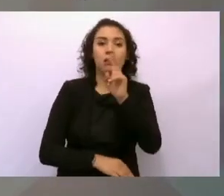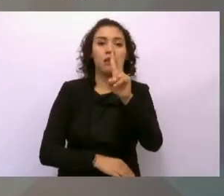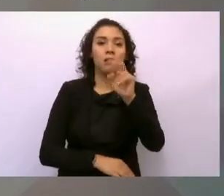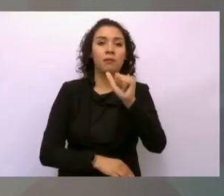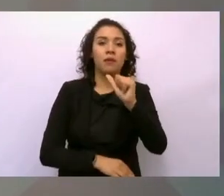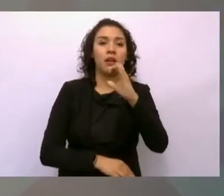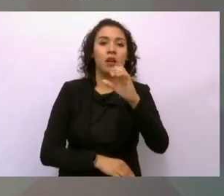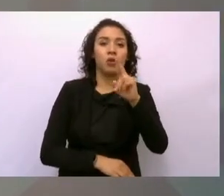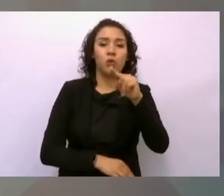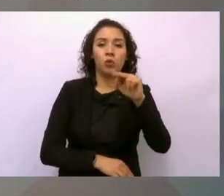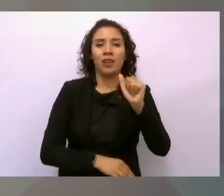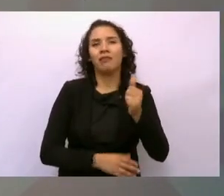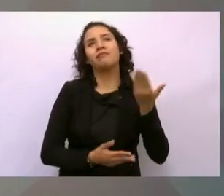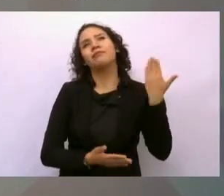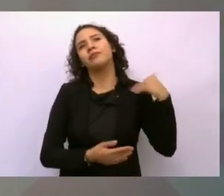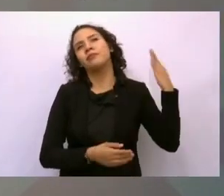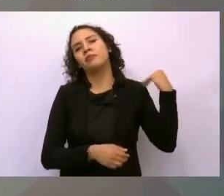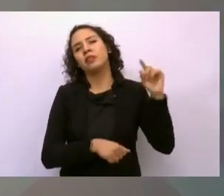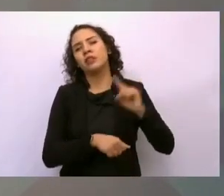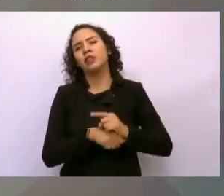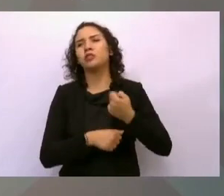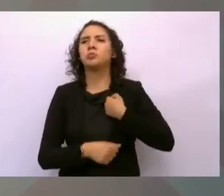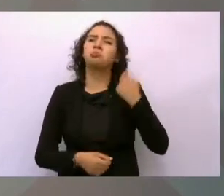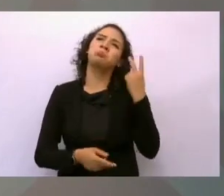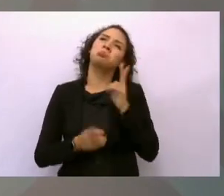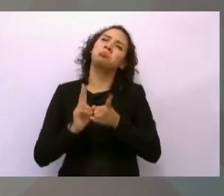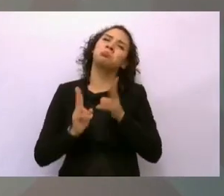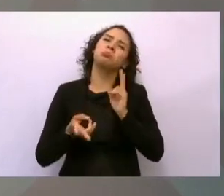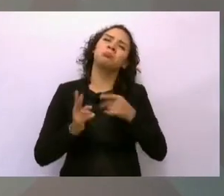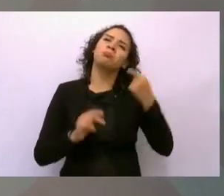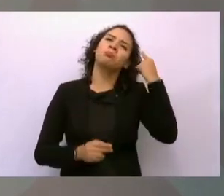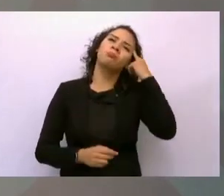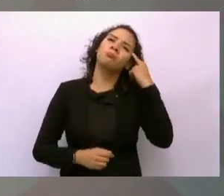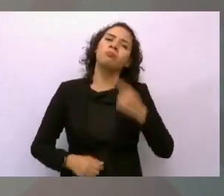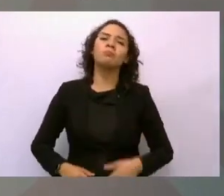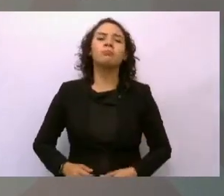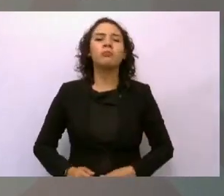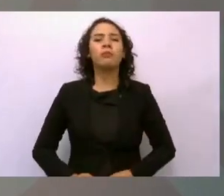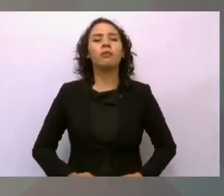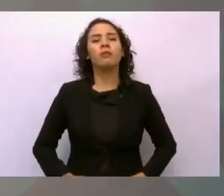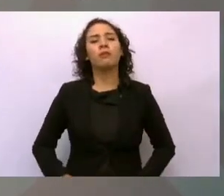Hace unos días hablaba de que